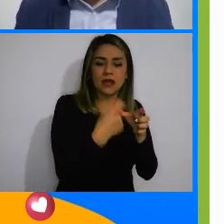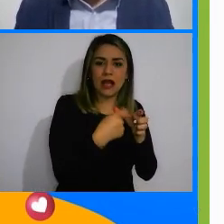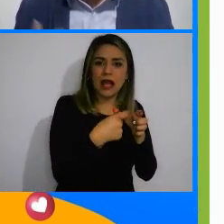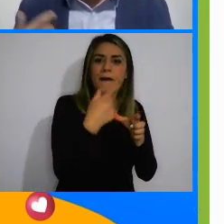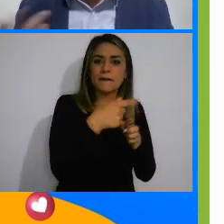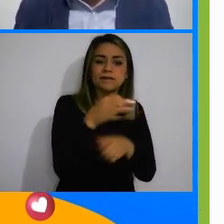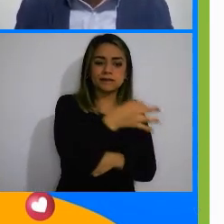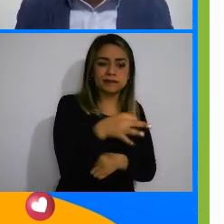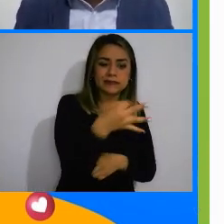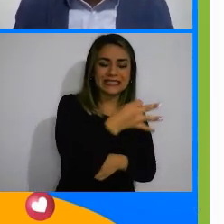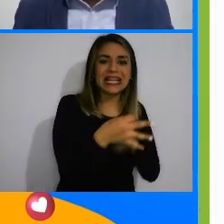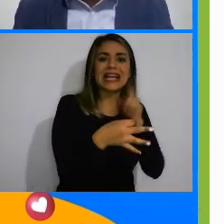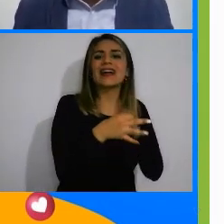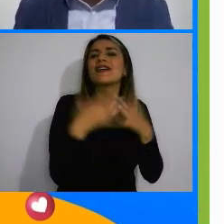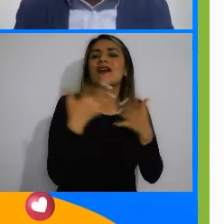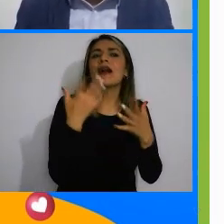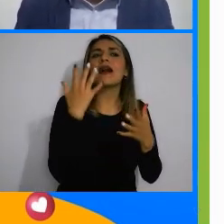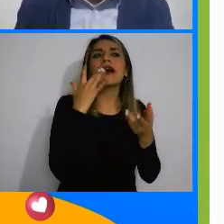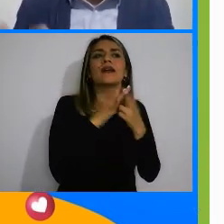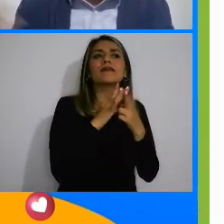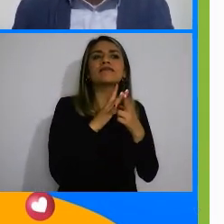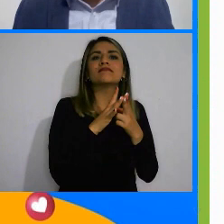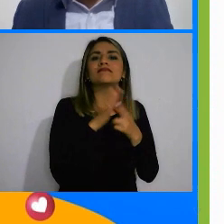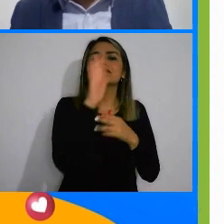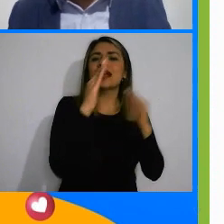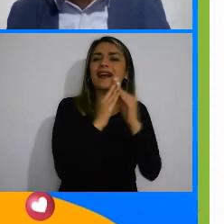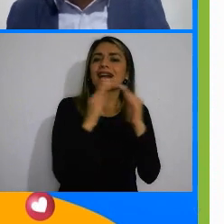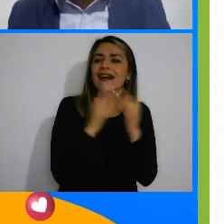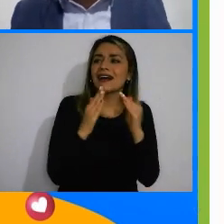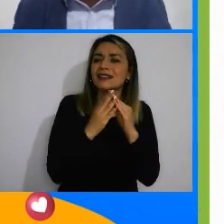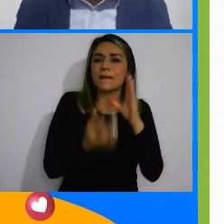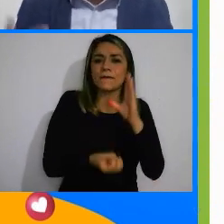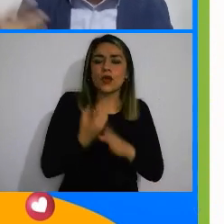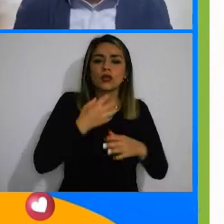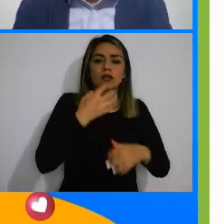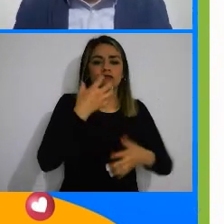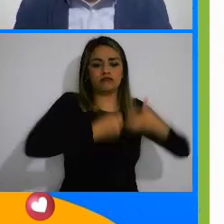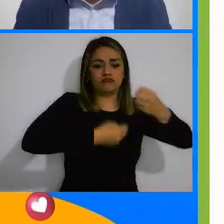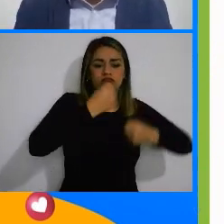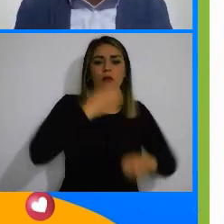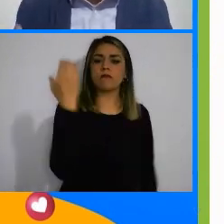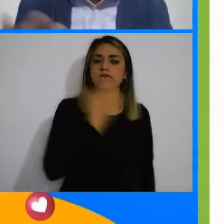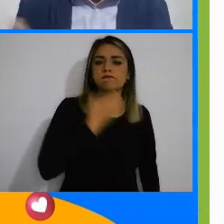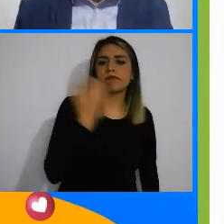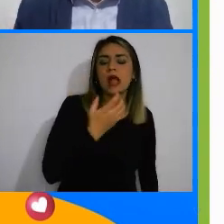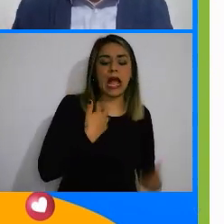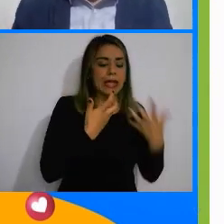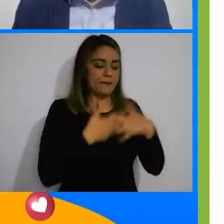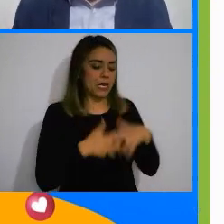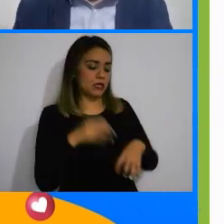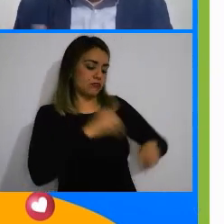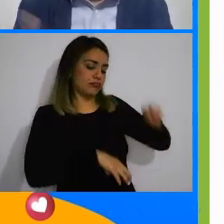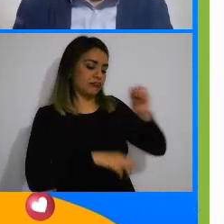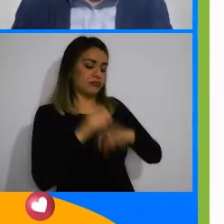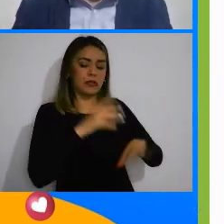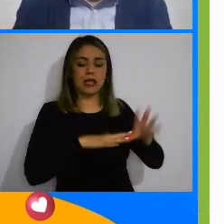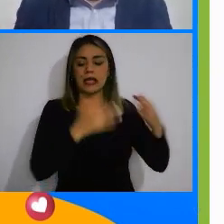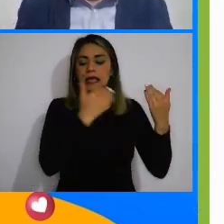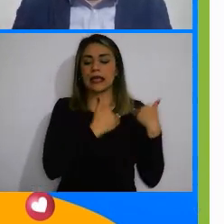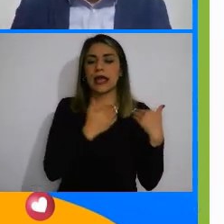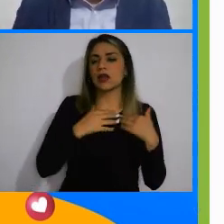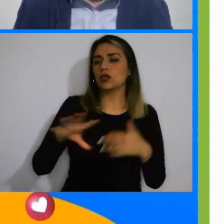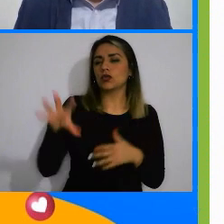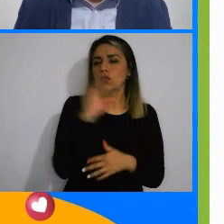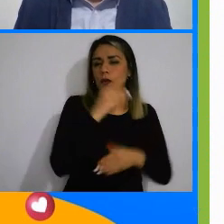cuales en la casa pues producen el yogur, que tienen una microempresa, o esas que se encargan de hacer todos estos tipos